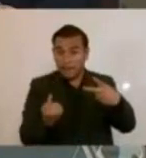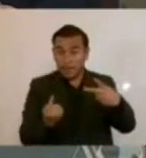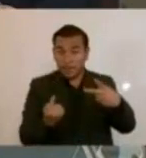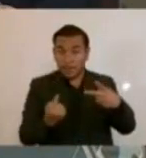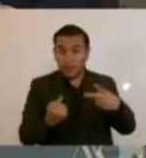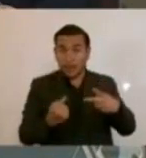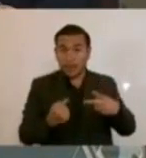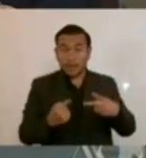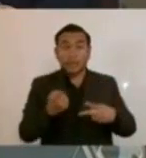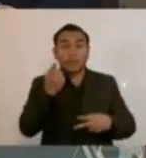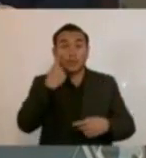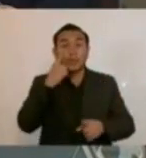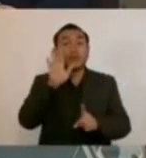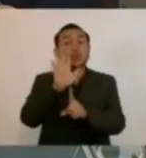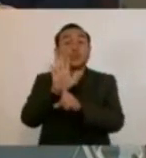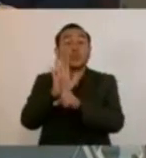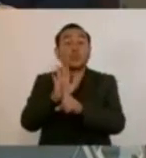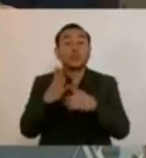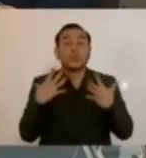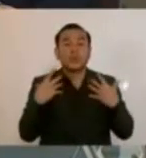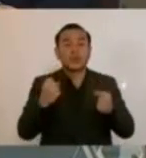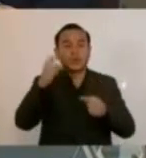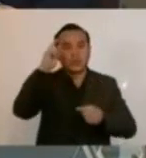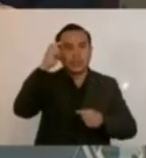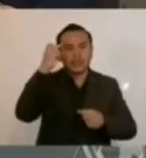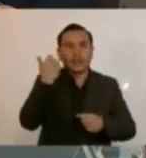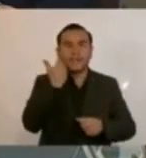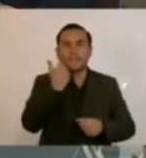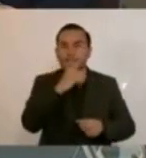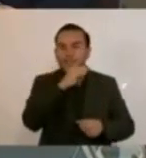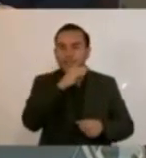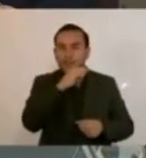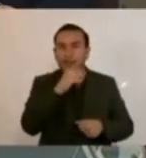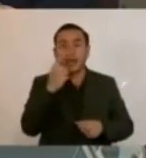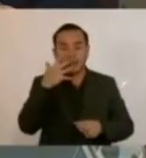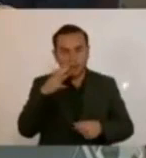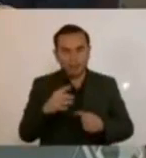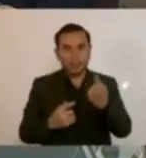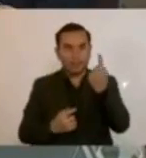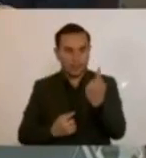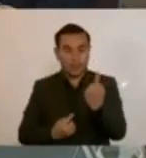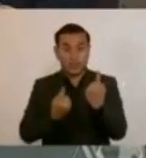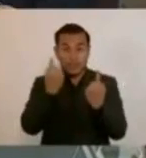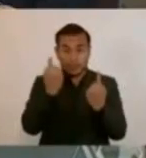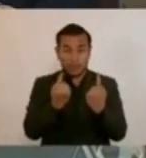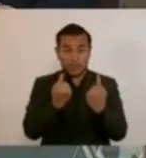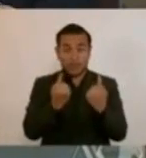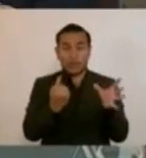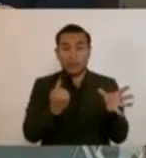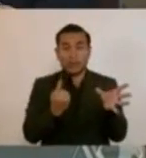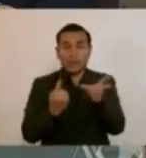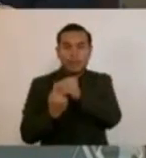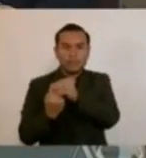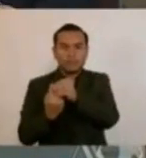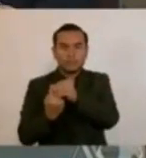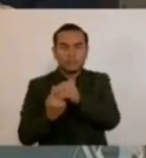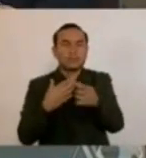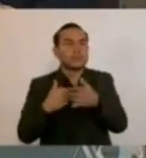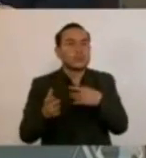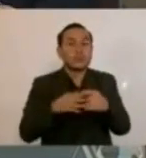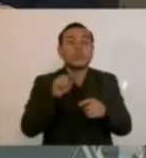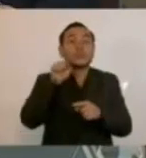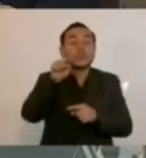de prevención, porque esta enfermedad se transmite de persona a persona y es lo que hay que trabajar, y se evitaría el crecimiento de la